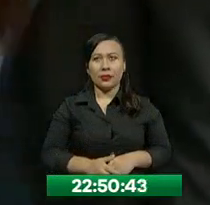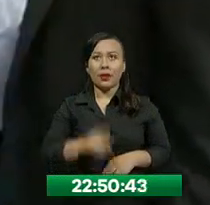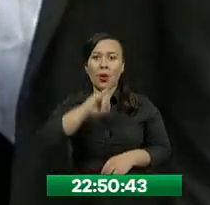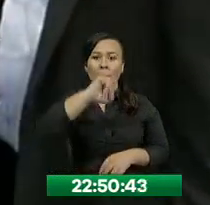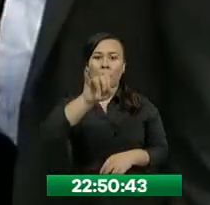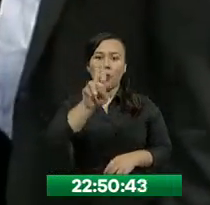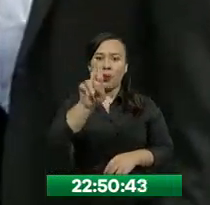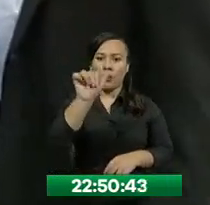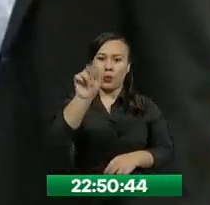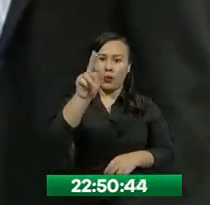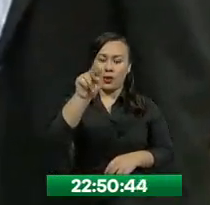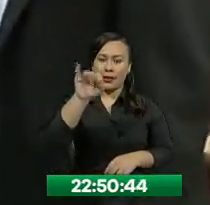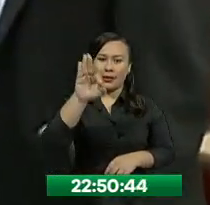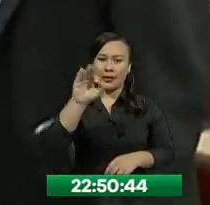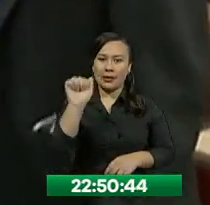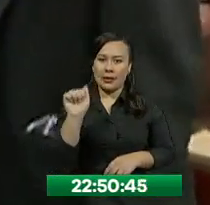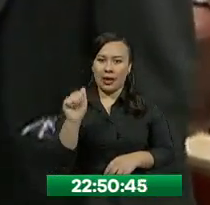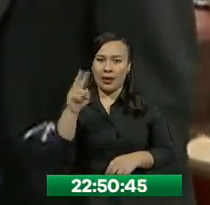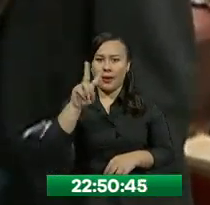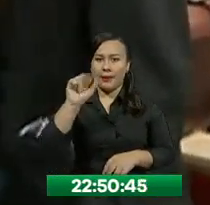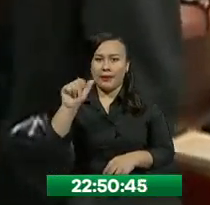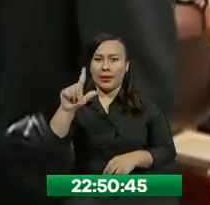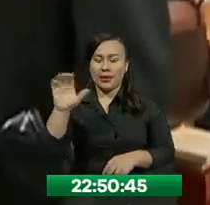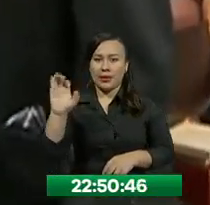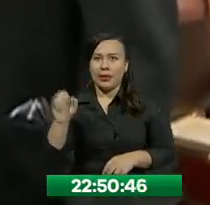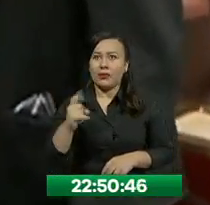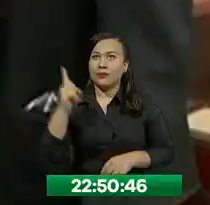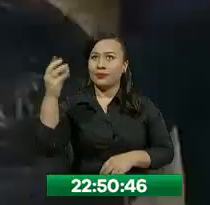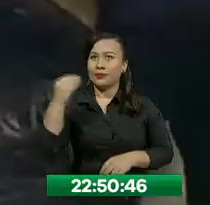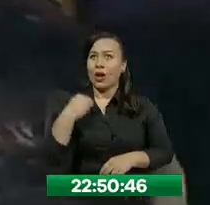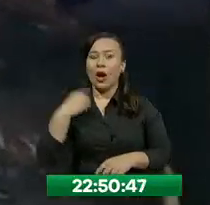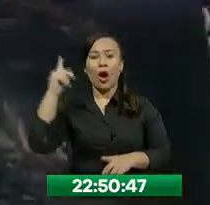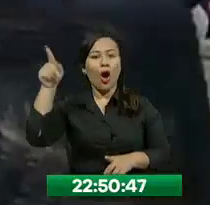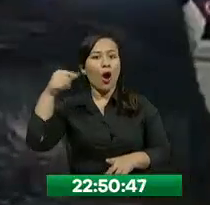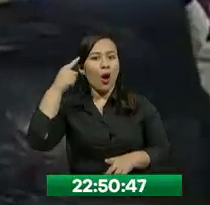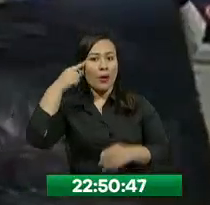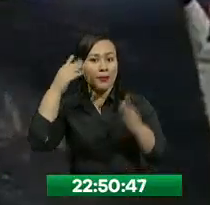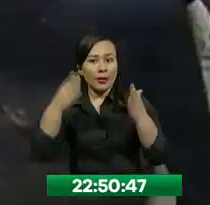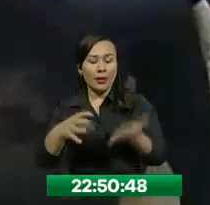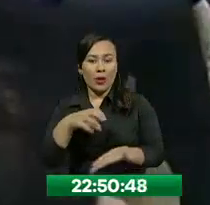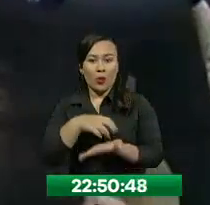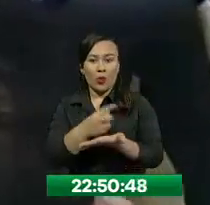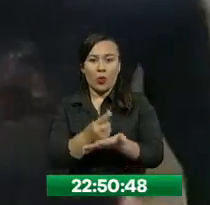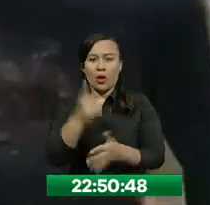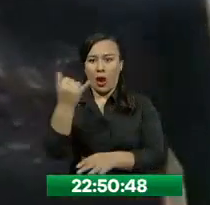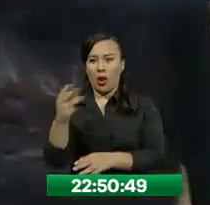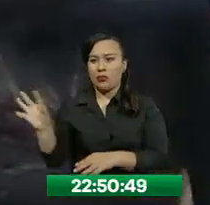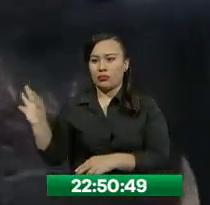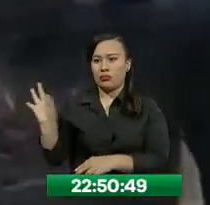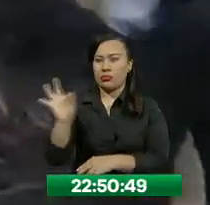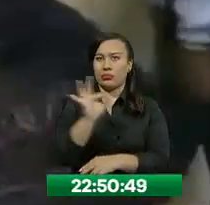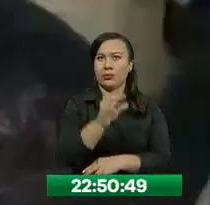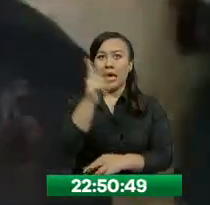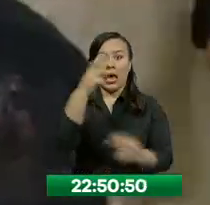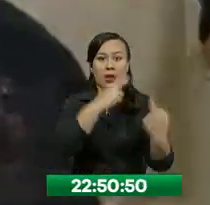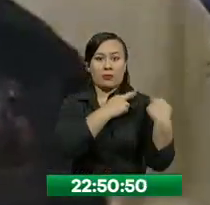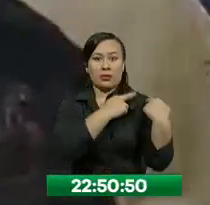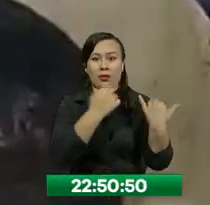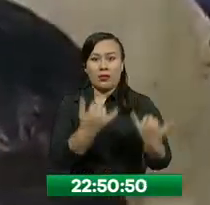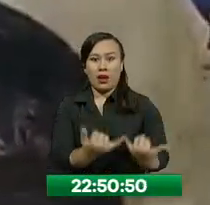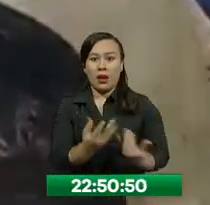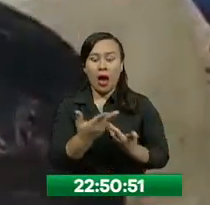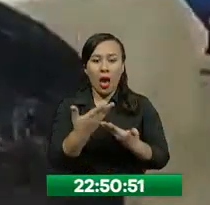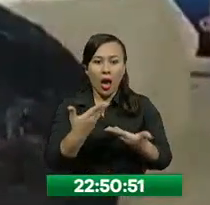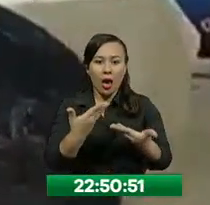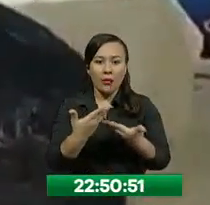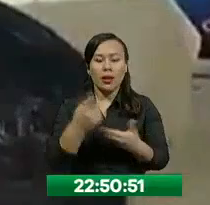Juanita Vallejo Clare es quien se convertirá en la nueva gobernadora de la provincia del Guayas en las próximas horas, un cargo al cual ya conoce,